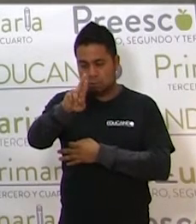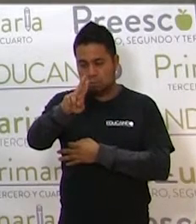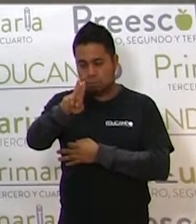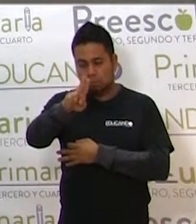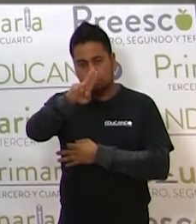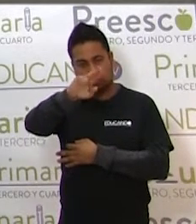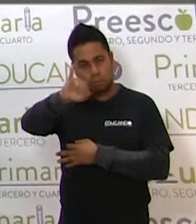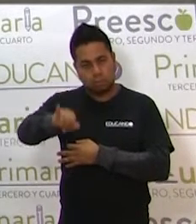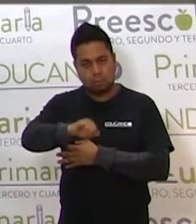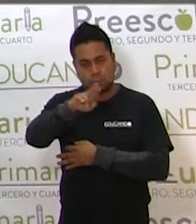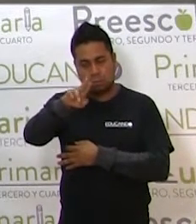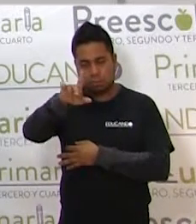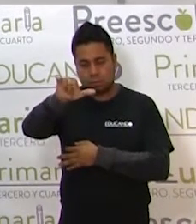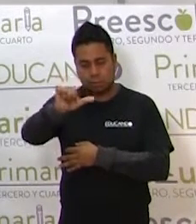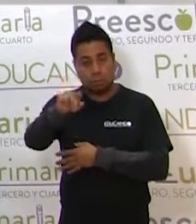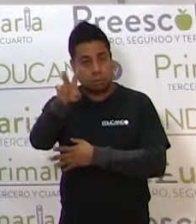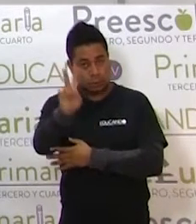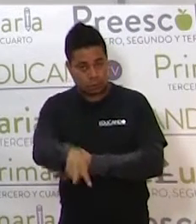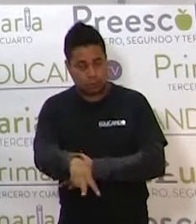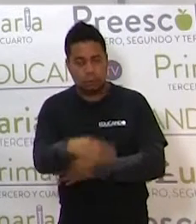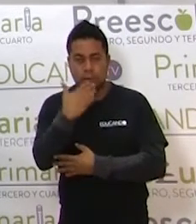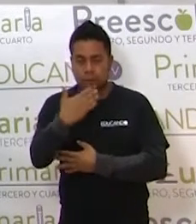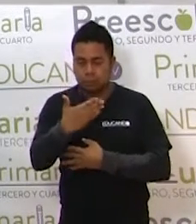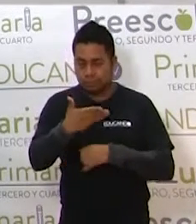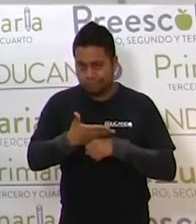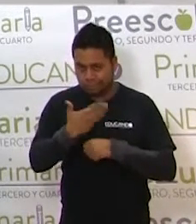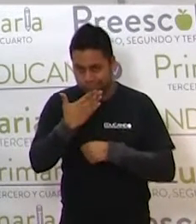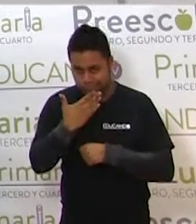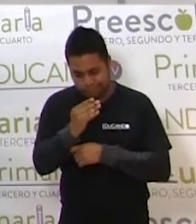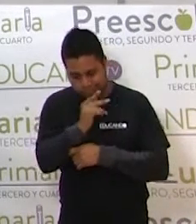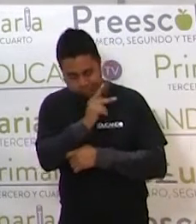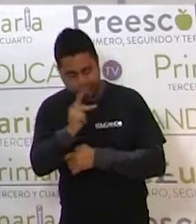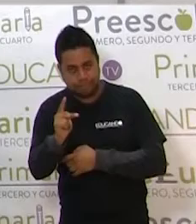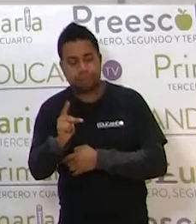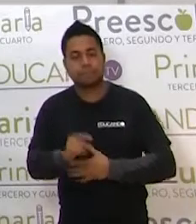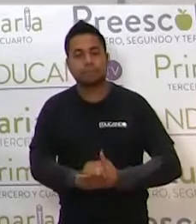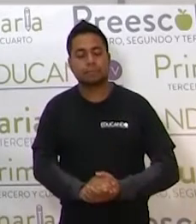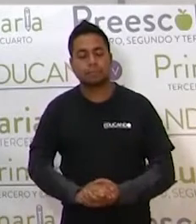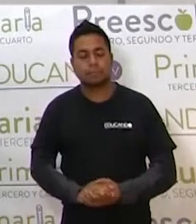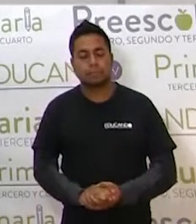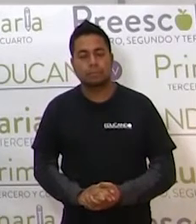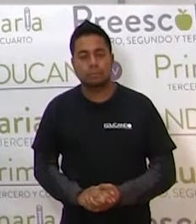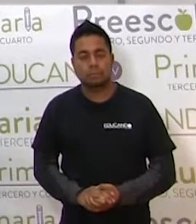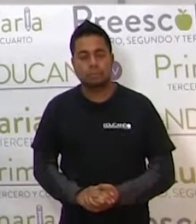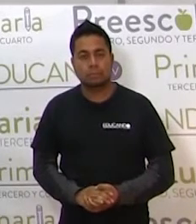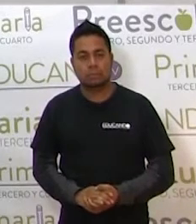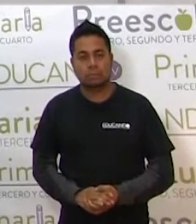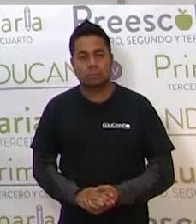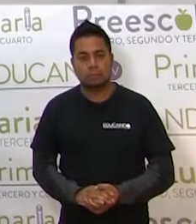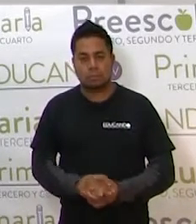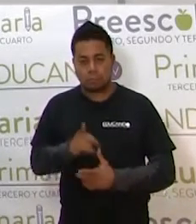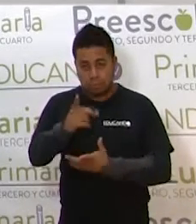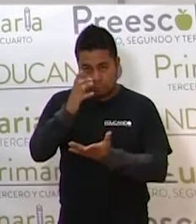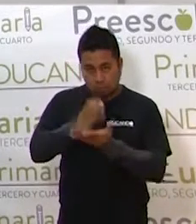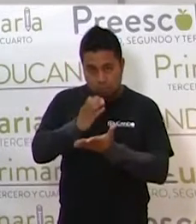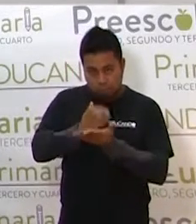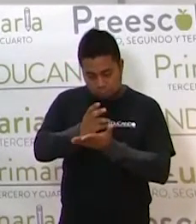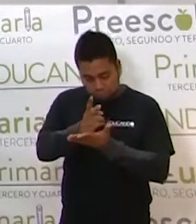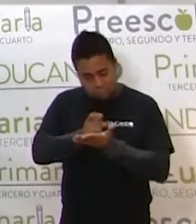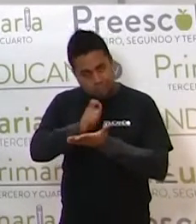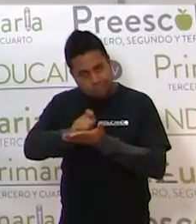esdrújula verdad muy bien niños y niñas ahora espero que esto lo hayas copiado en tu cuaderno